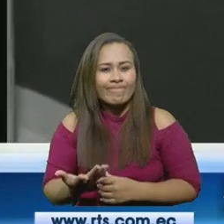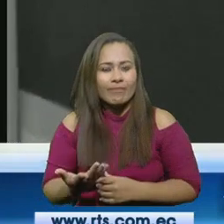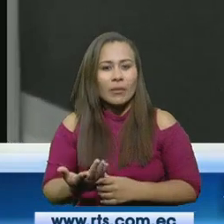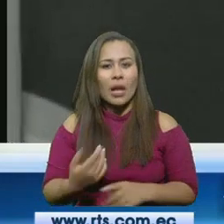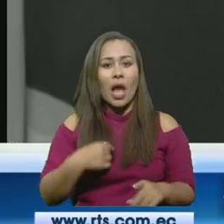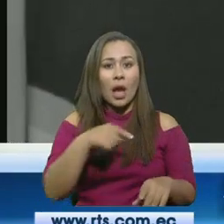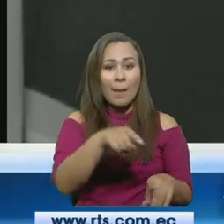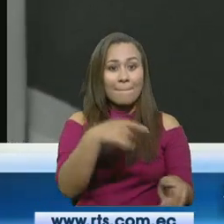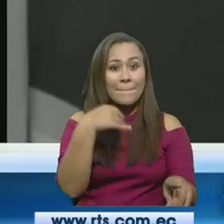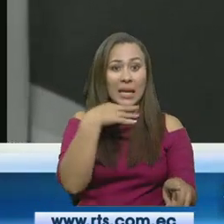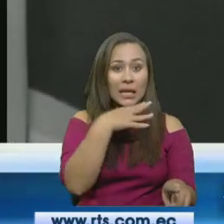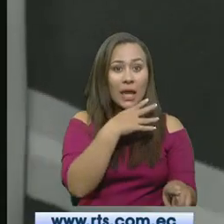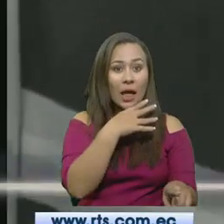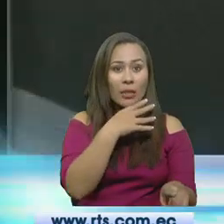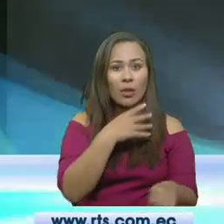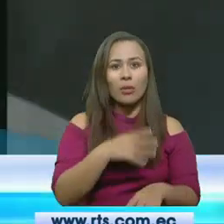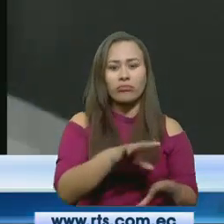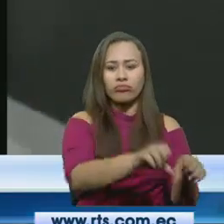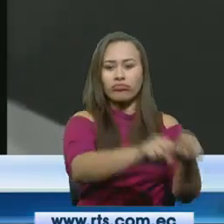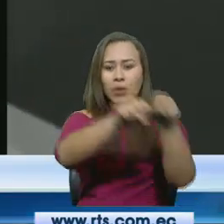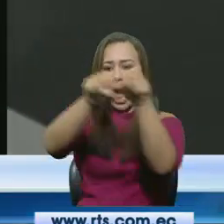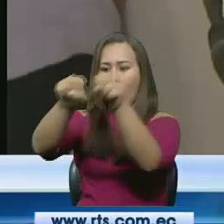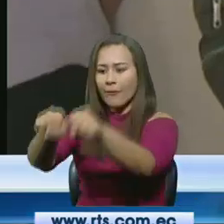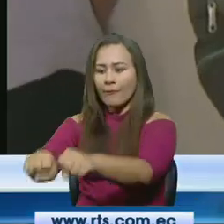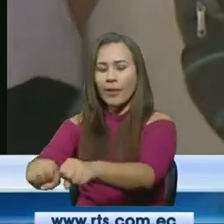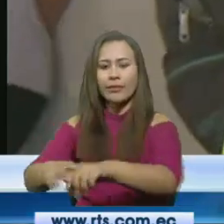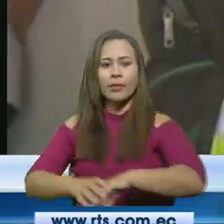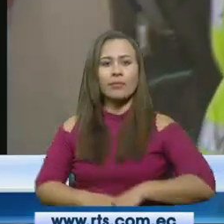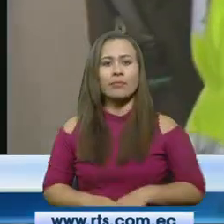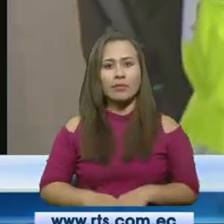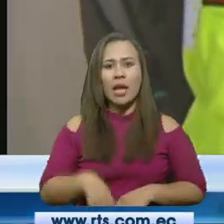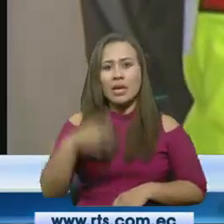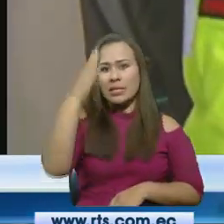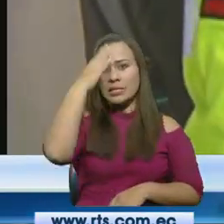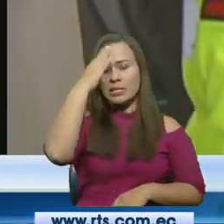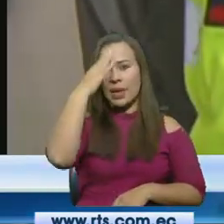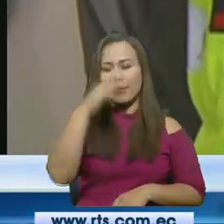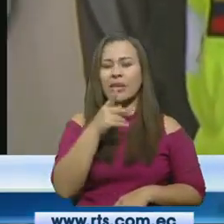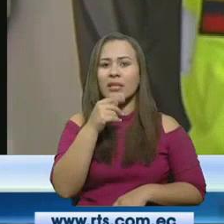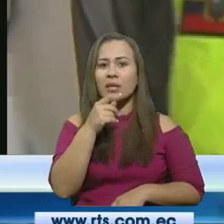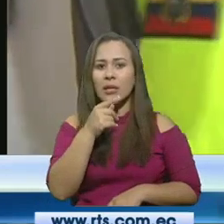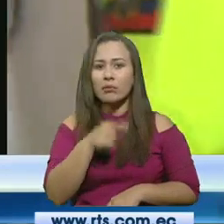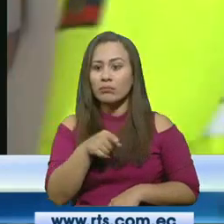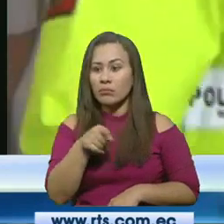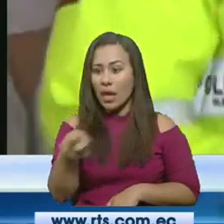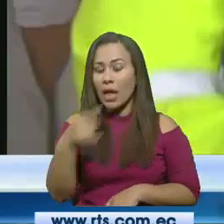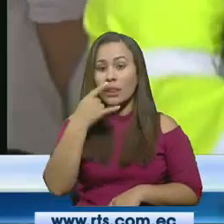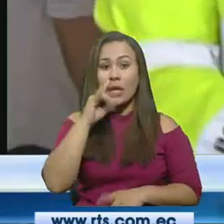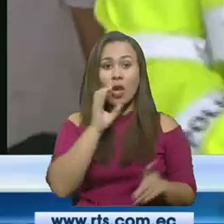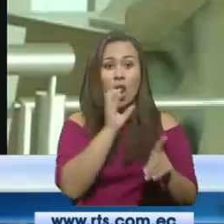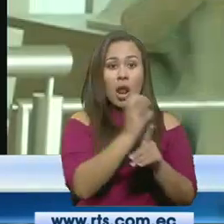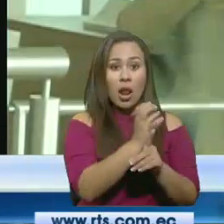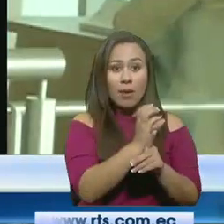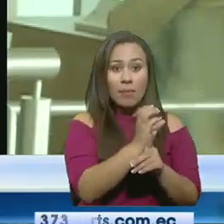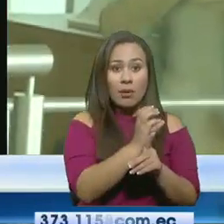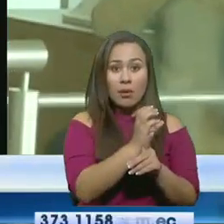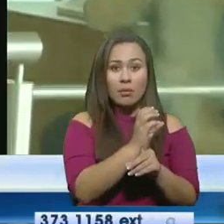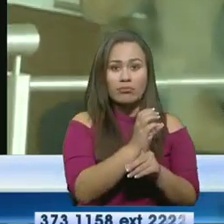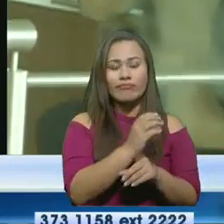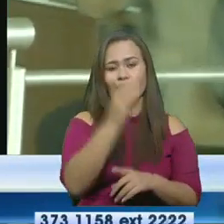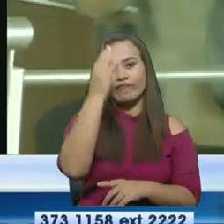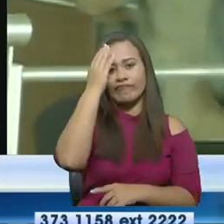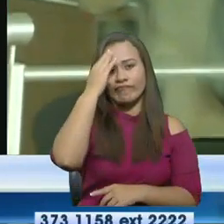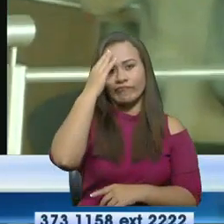y no le escuchaban la clase de papi, ellos la sacaban al frente. Entonces ella sabía a quién meterse, porque sabía que si pasaba algo y la niña reclamaba, podían basarse en